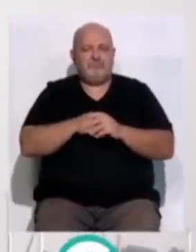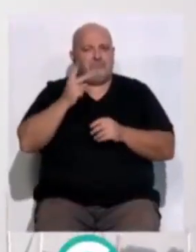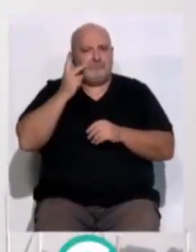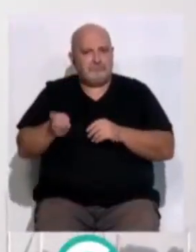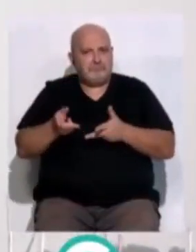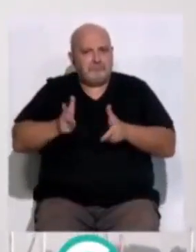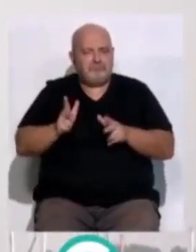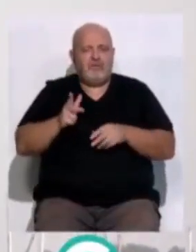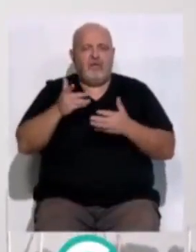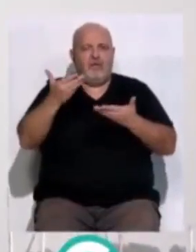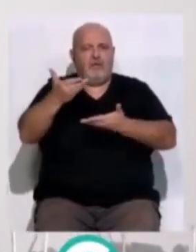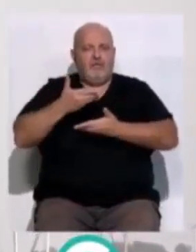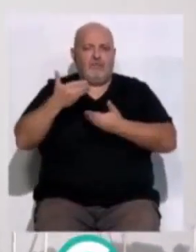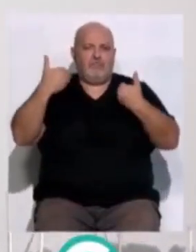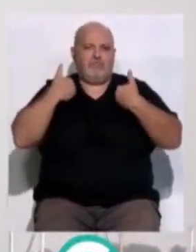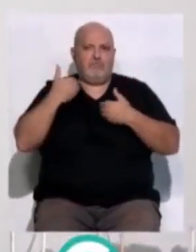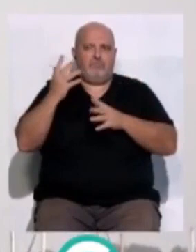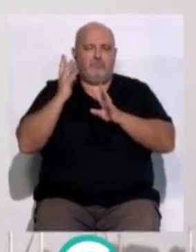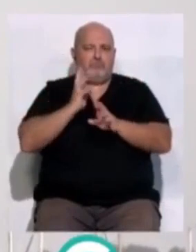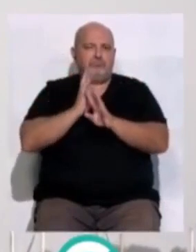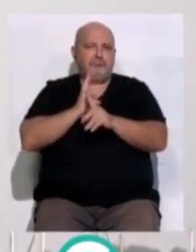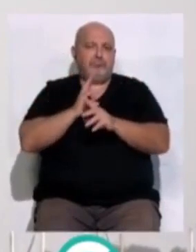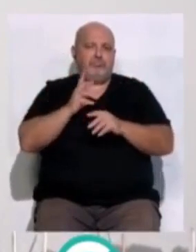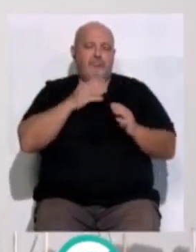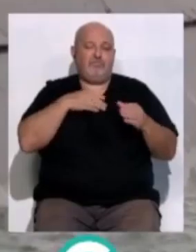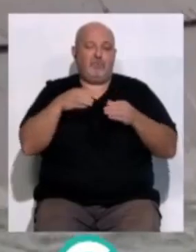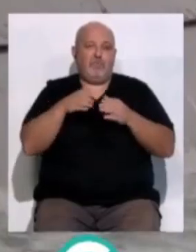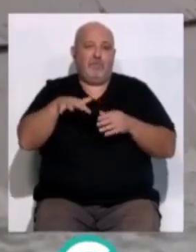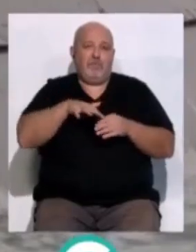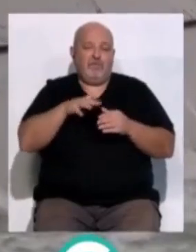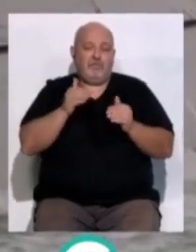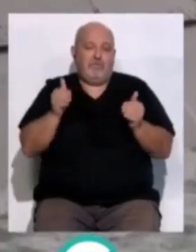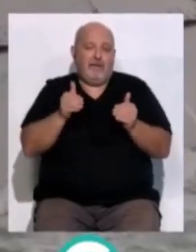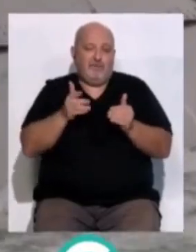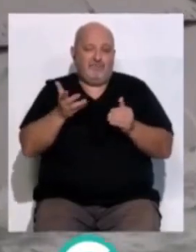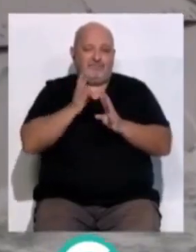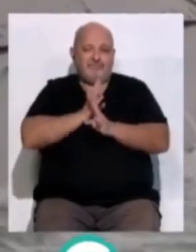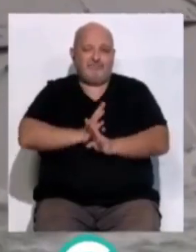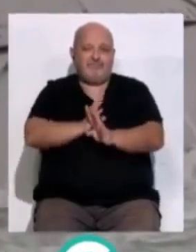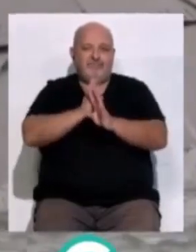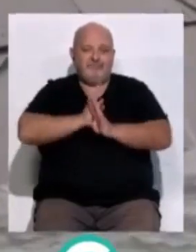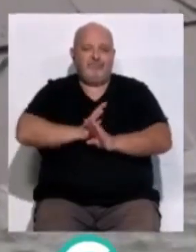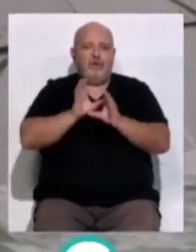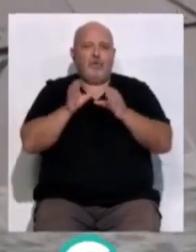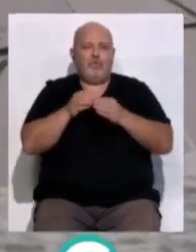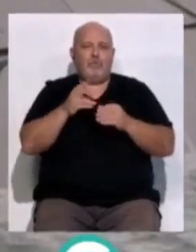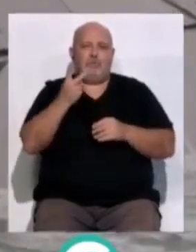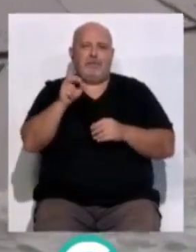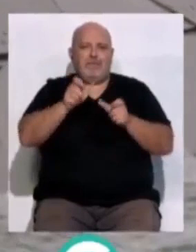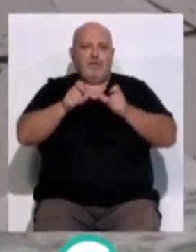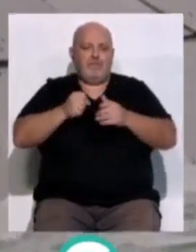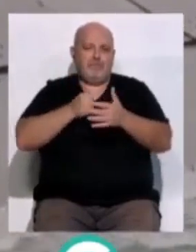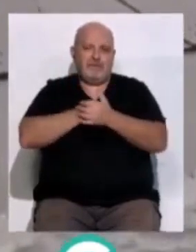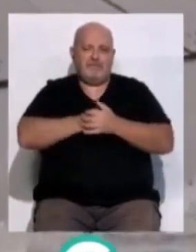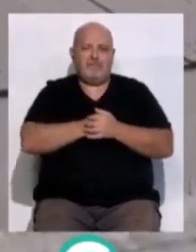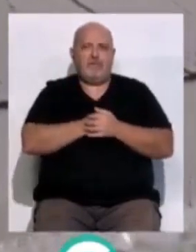visitantes serán atendidos por orden de llegada y debido a lo reducido del espacio, las visitas se realizarán en grupos de 20 personas